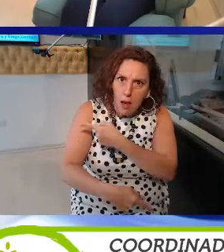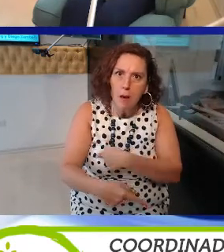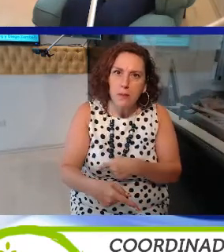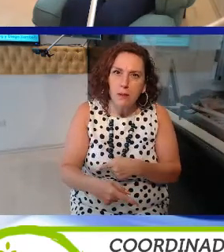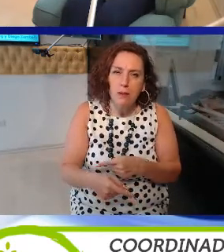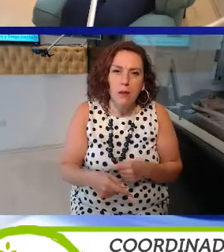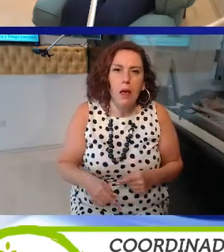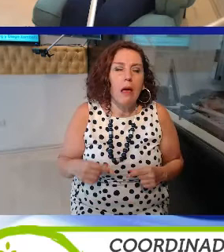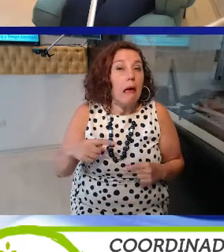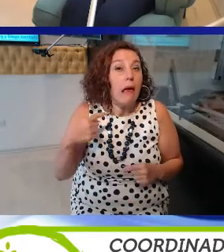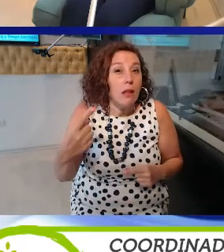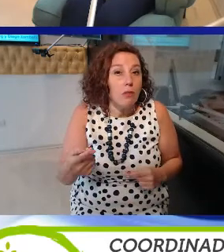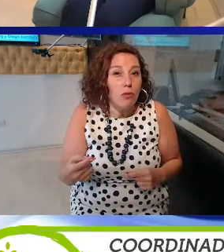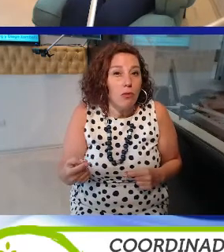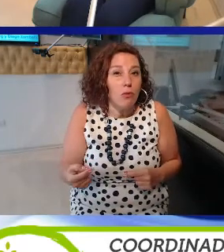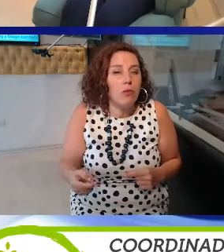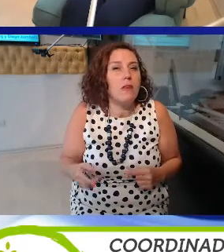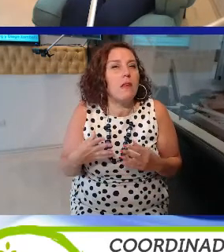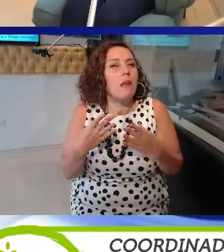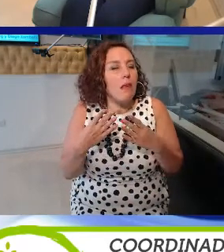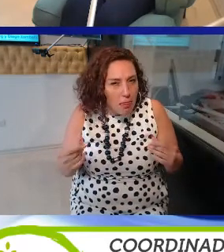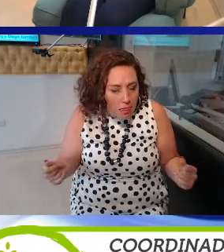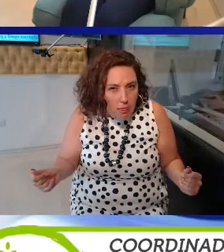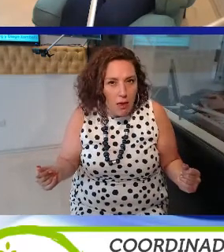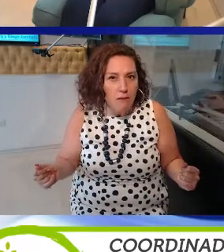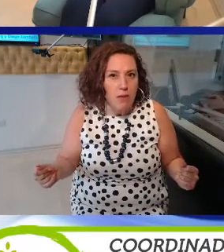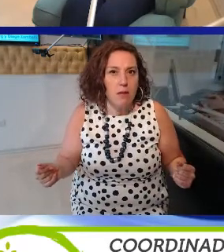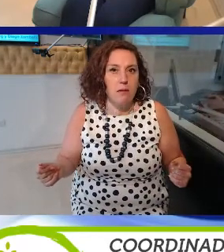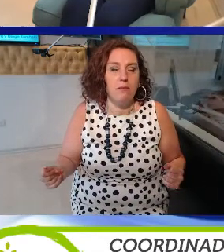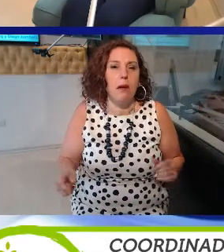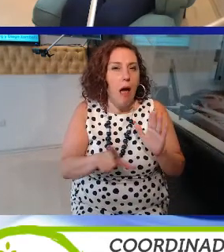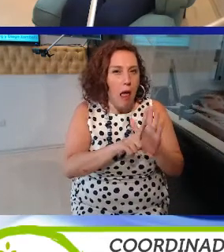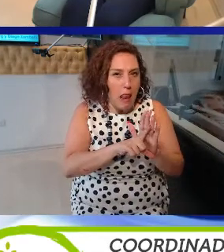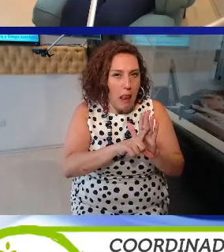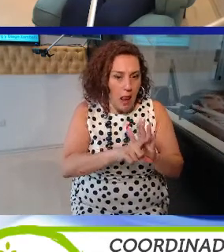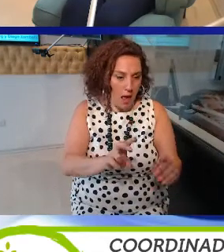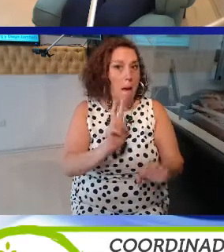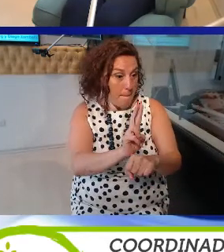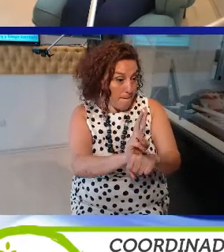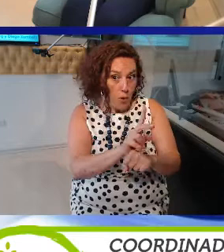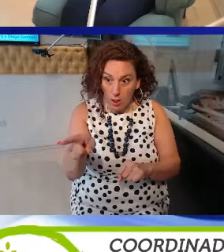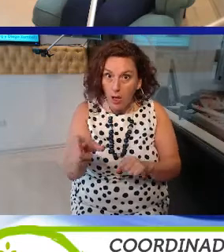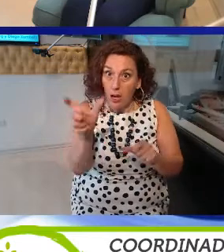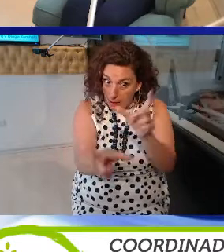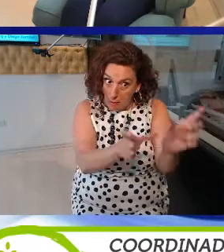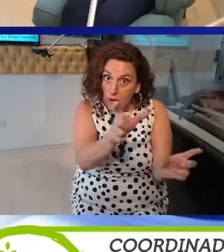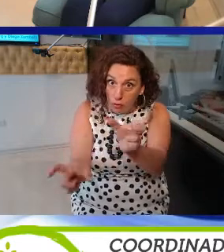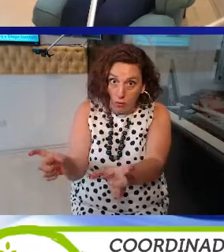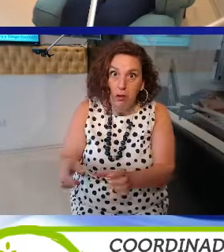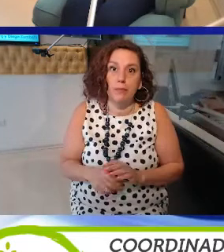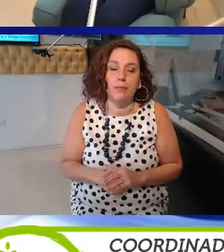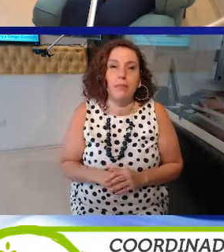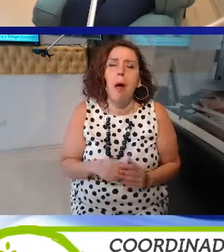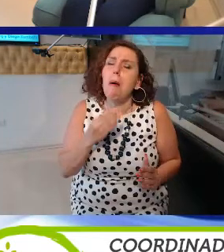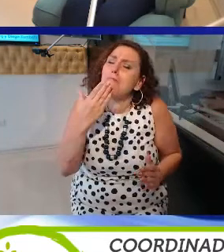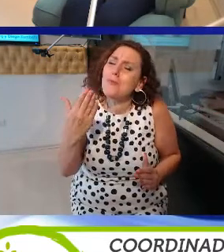vulnerados algunos derechos. Así que perdóname y te agradezco. Perfecto. La oportunidad de poder contar por qué usamos esa terminología. Bueno,